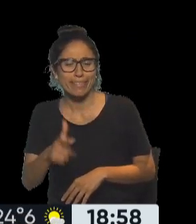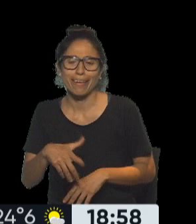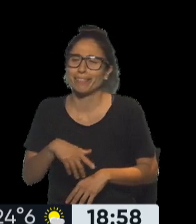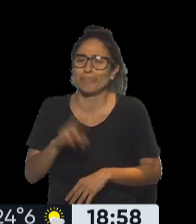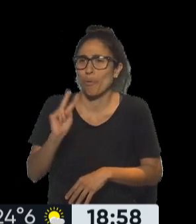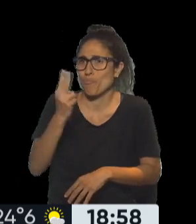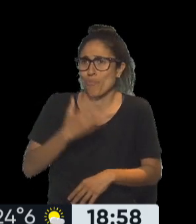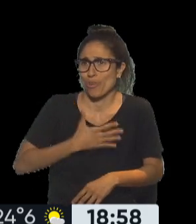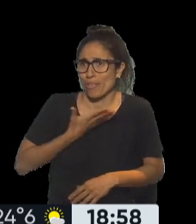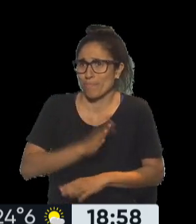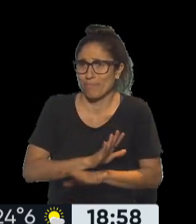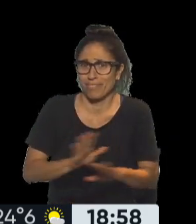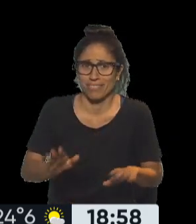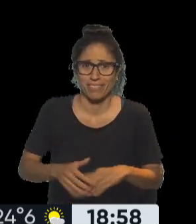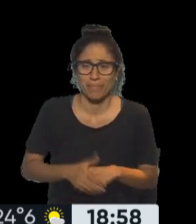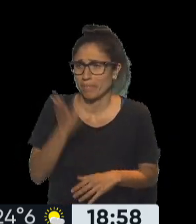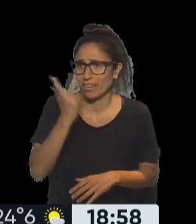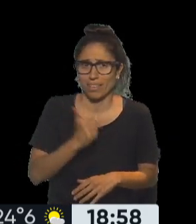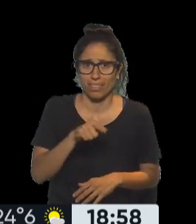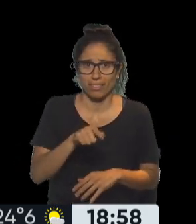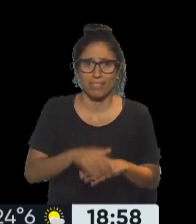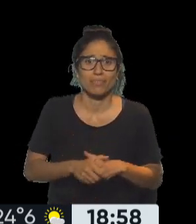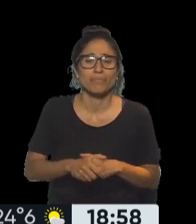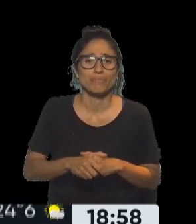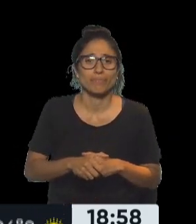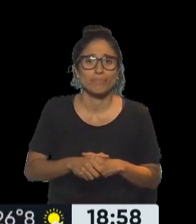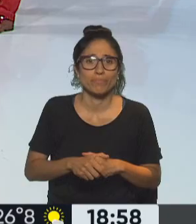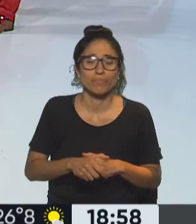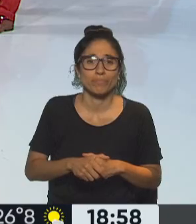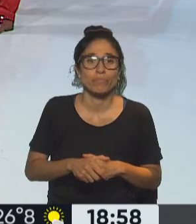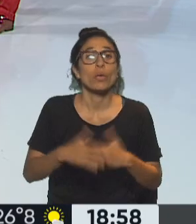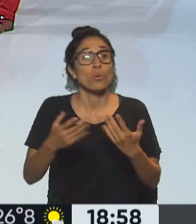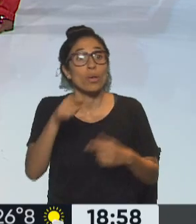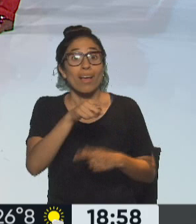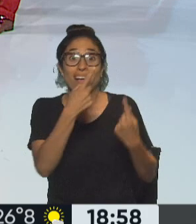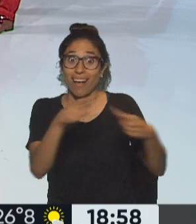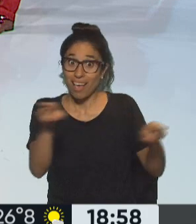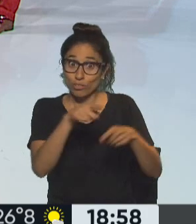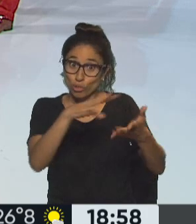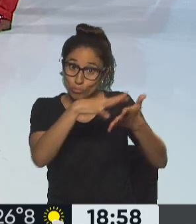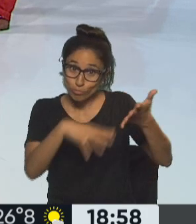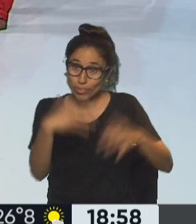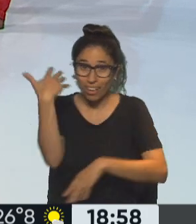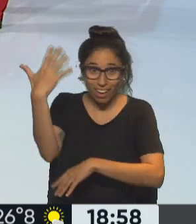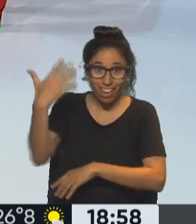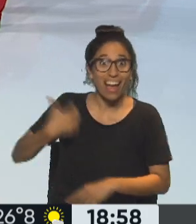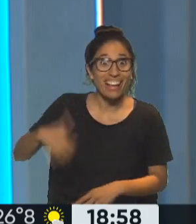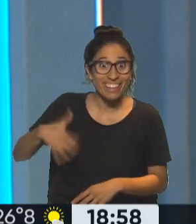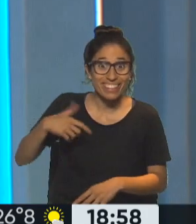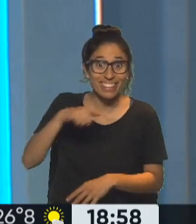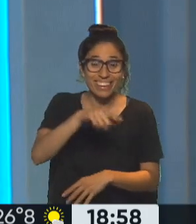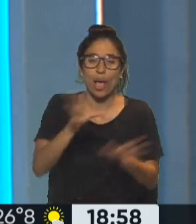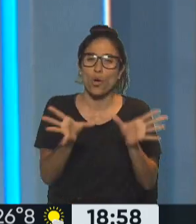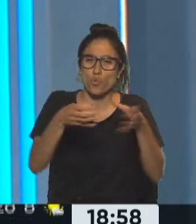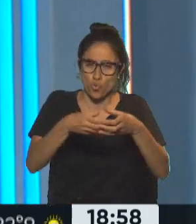Me encantó. Bueno, lo lindo que tuvo esta canción, además, Horacio, que la letra fue creada, la mosca se salvó, los